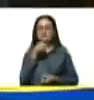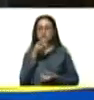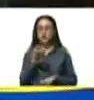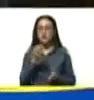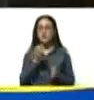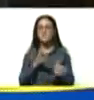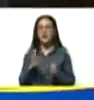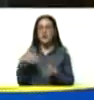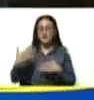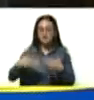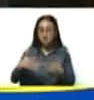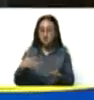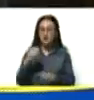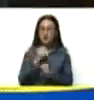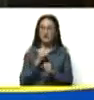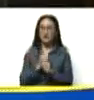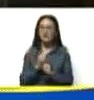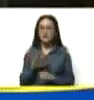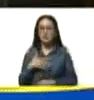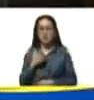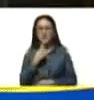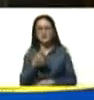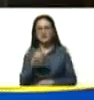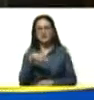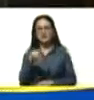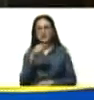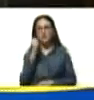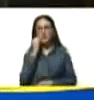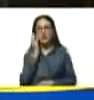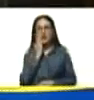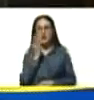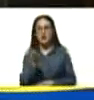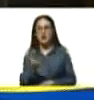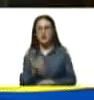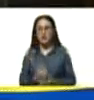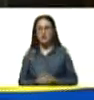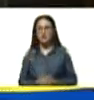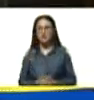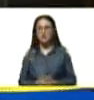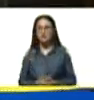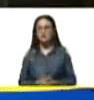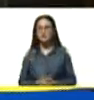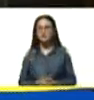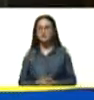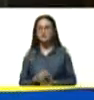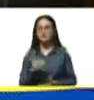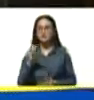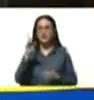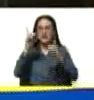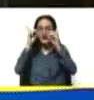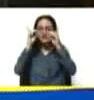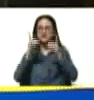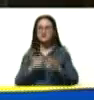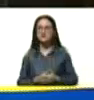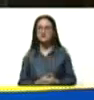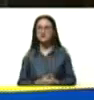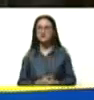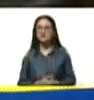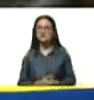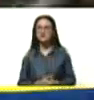venido trabajando en el plan. ¿Qué le puedes decir a tus ahijados y ahijadas, Delcy Rodríguez?